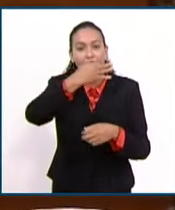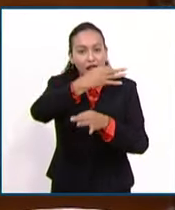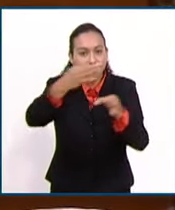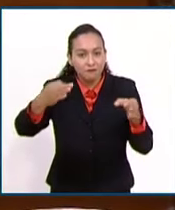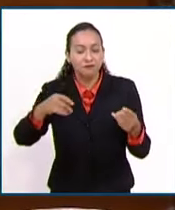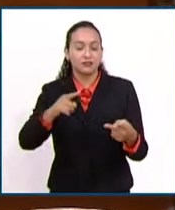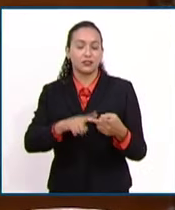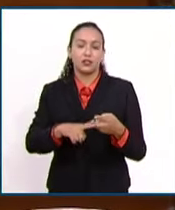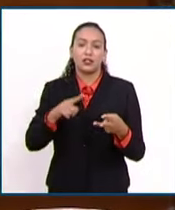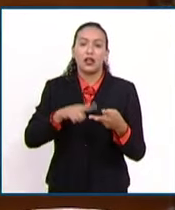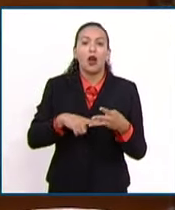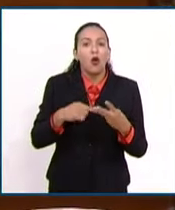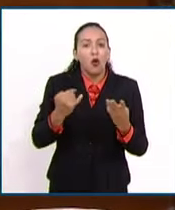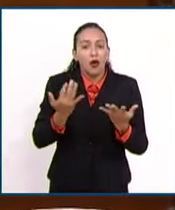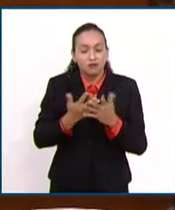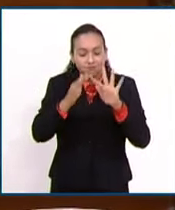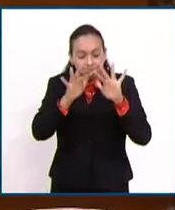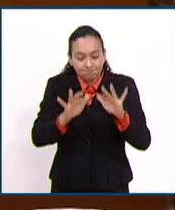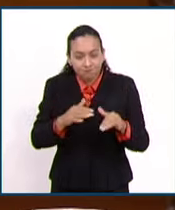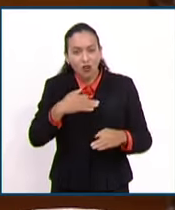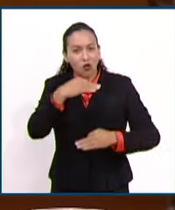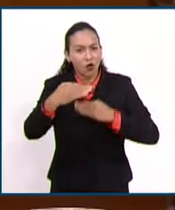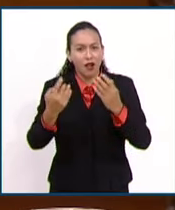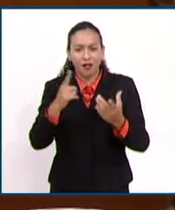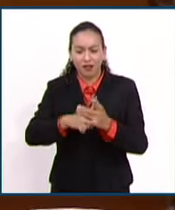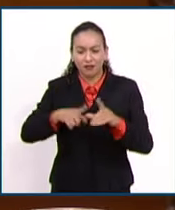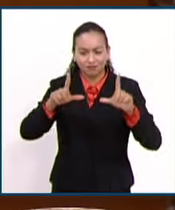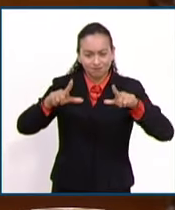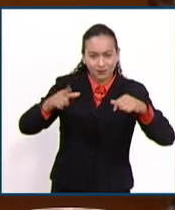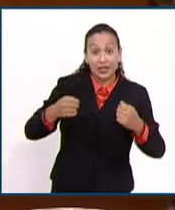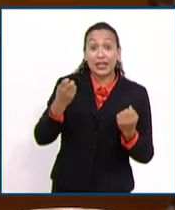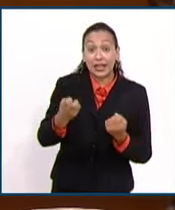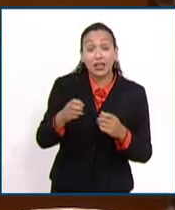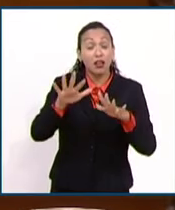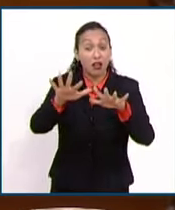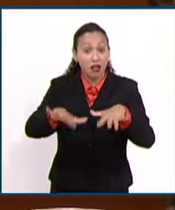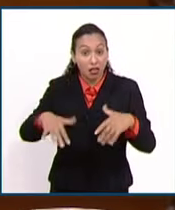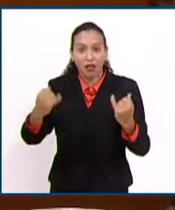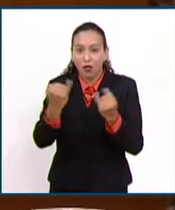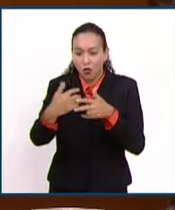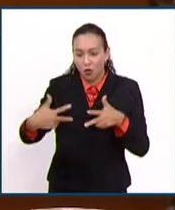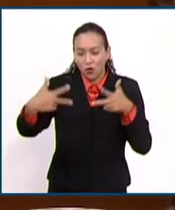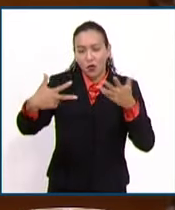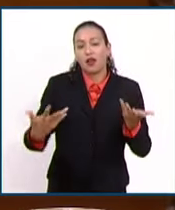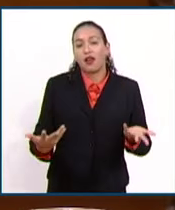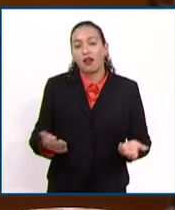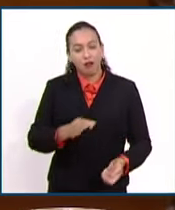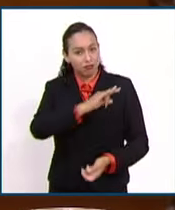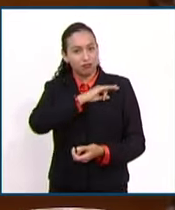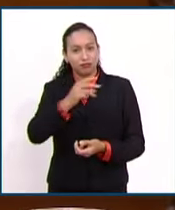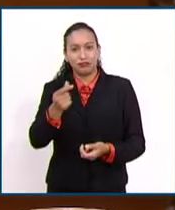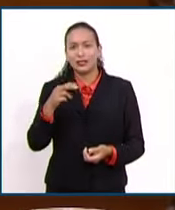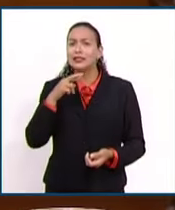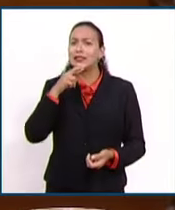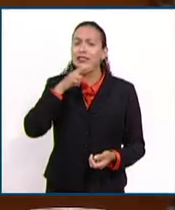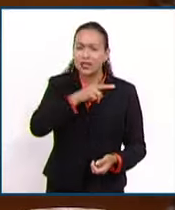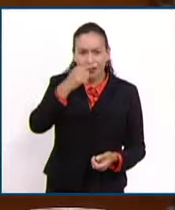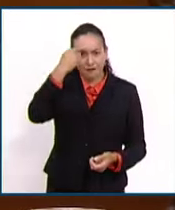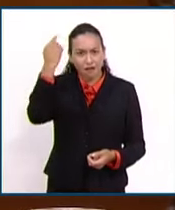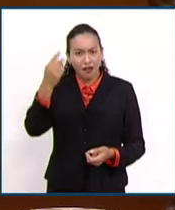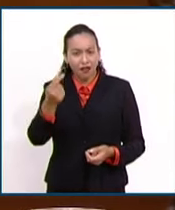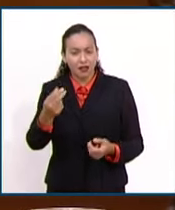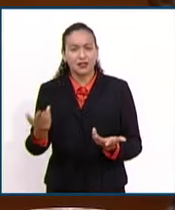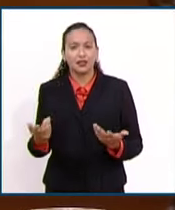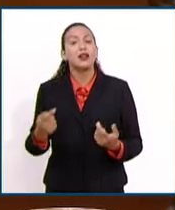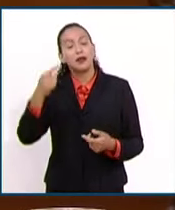informes justificados y se lleven también a cabo las audiencias, así se logran las resoluciones más prontas y expeditas que